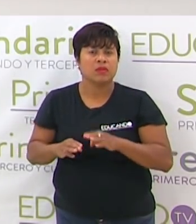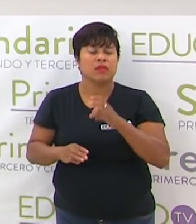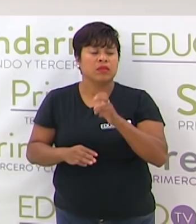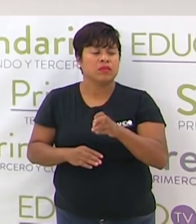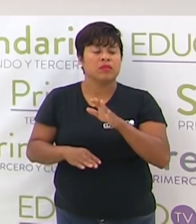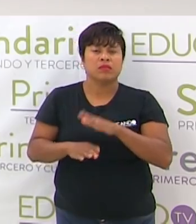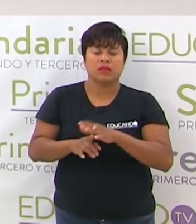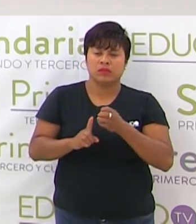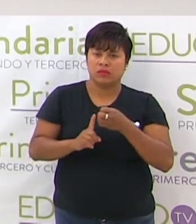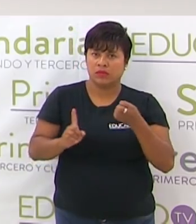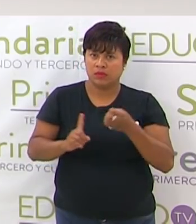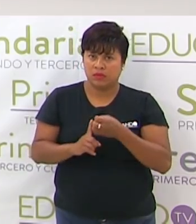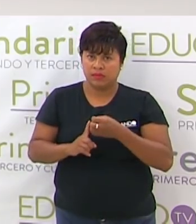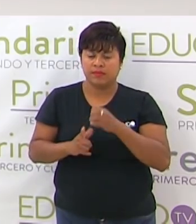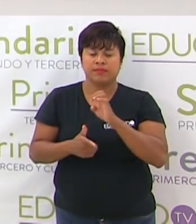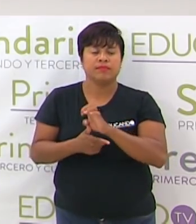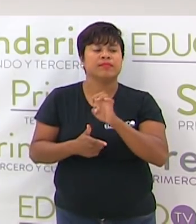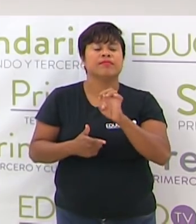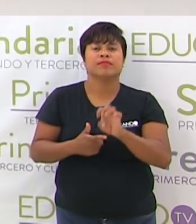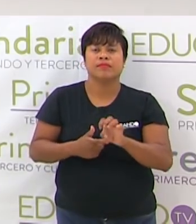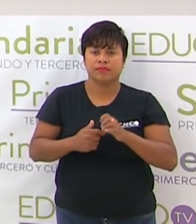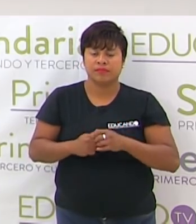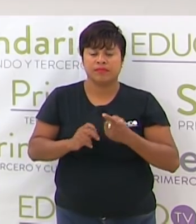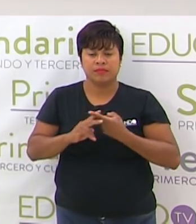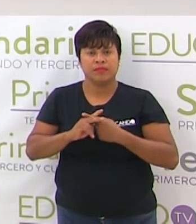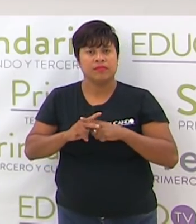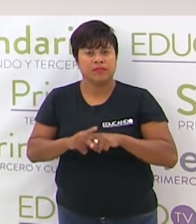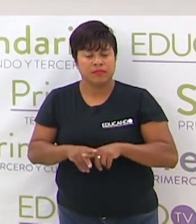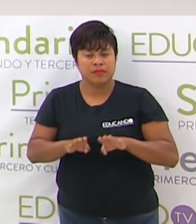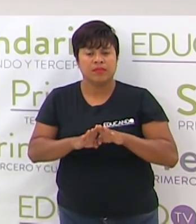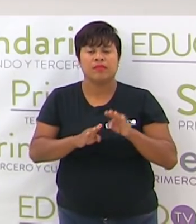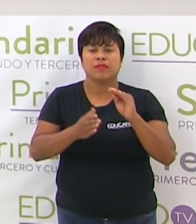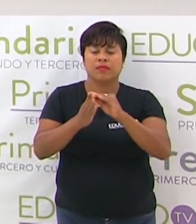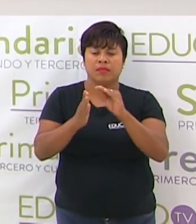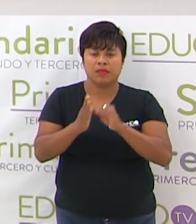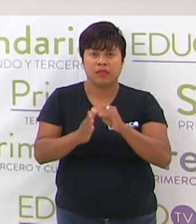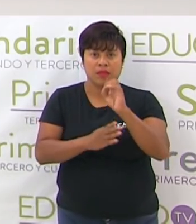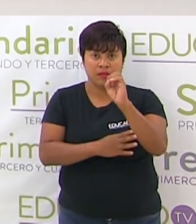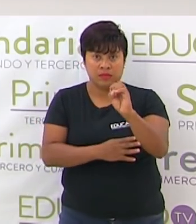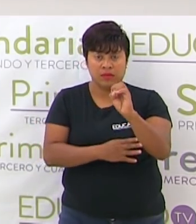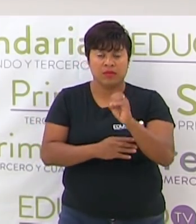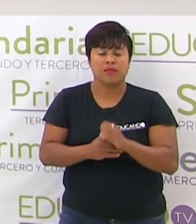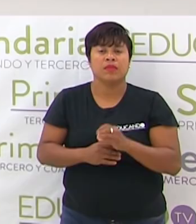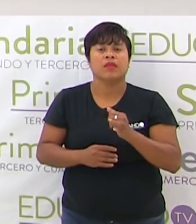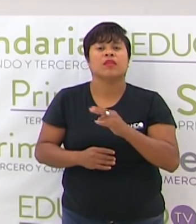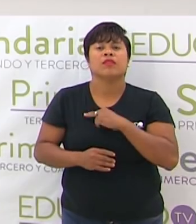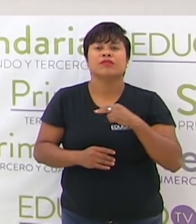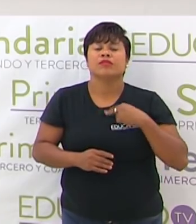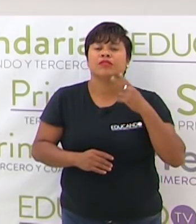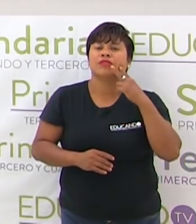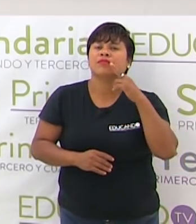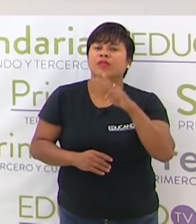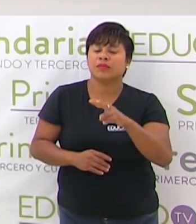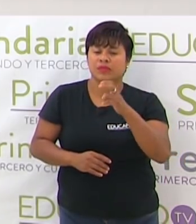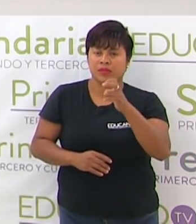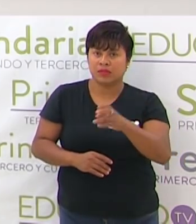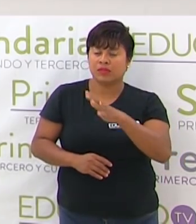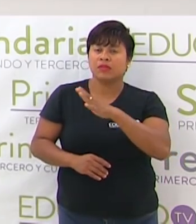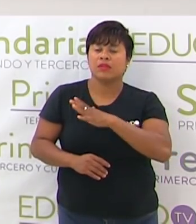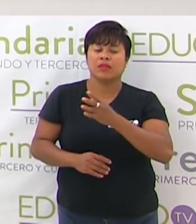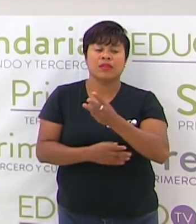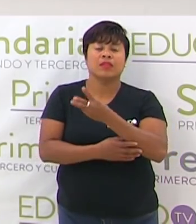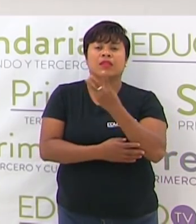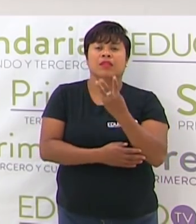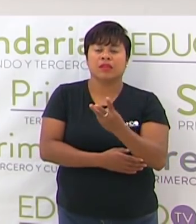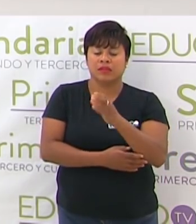más ordenada. Entonces, empezamos a poner a partir del 0 y nos damos cuenta que aquí tiene